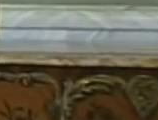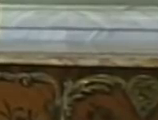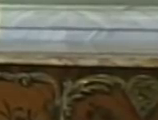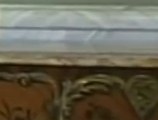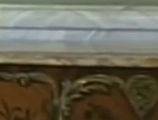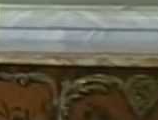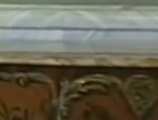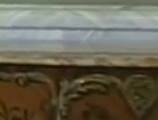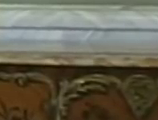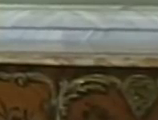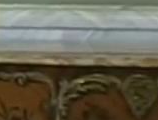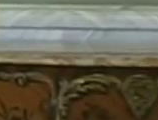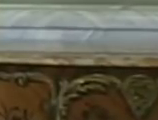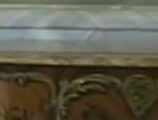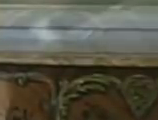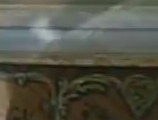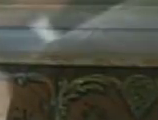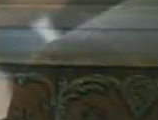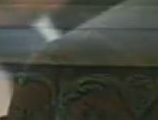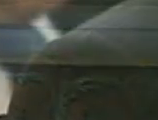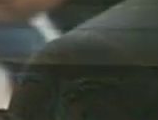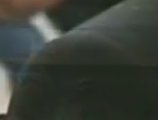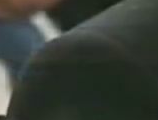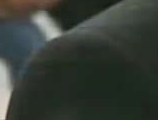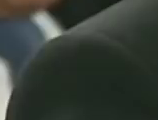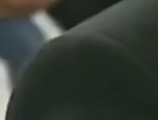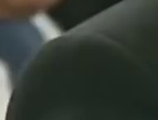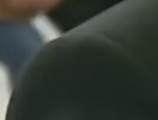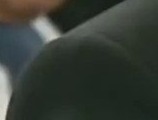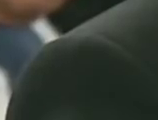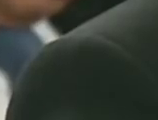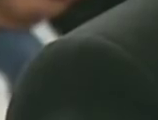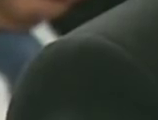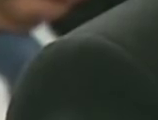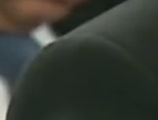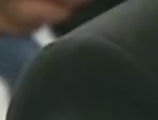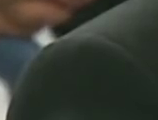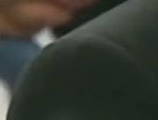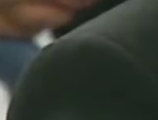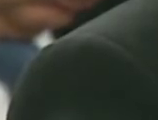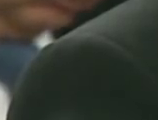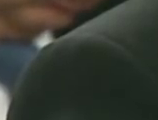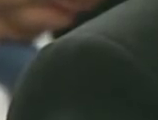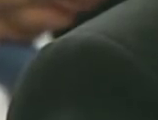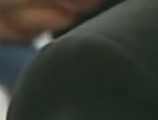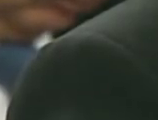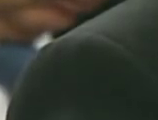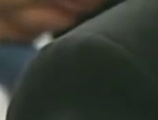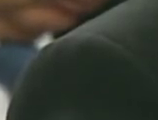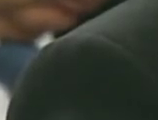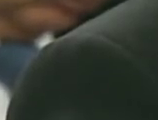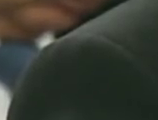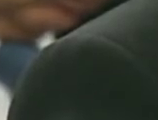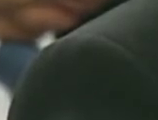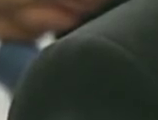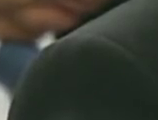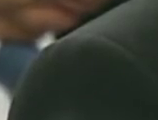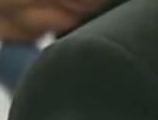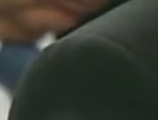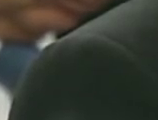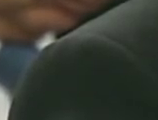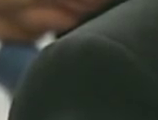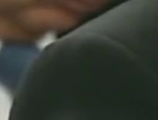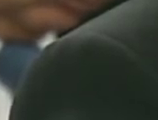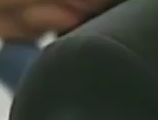podemos buscar campos conjuntos de inversiones. Nosotros estamos hablando en nuestras conversaciones en